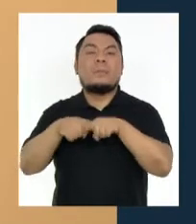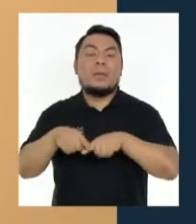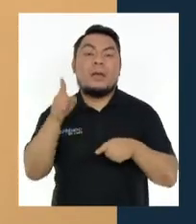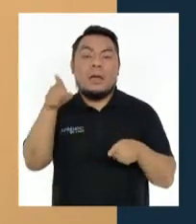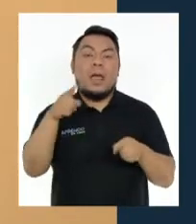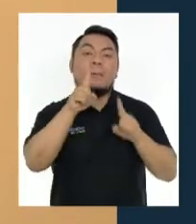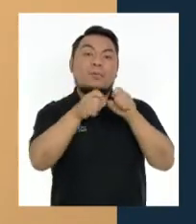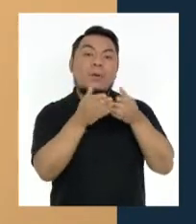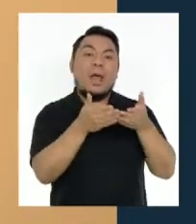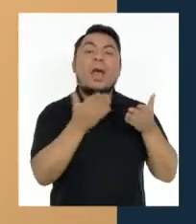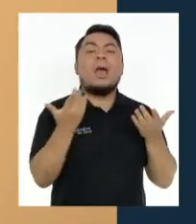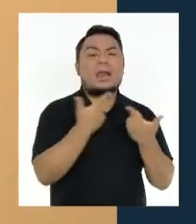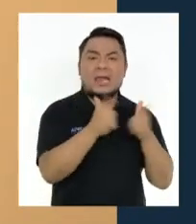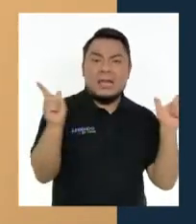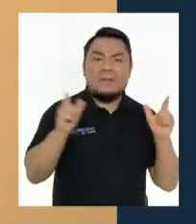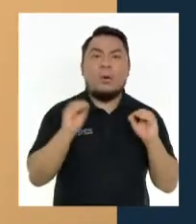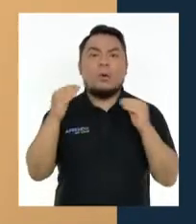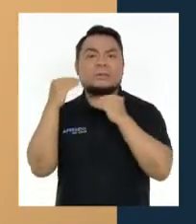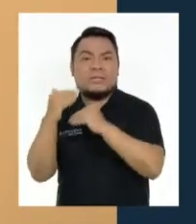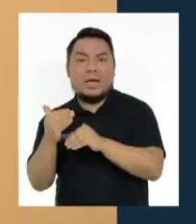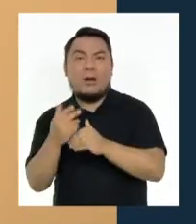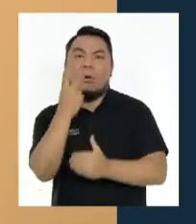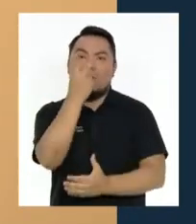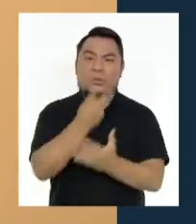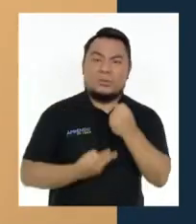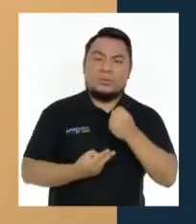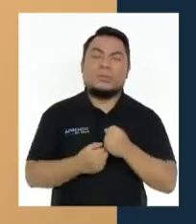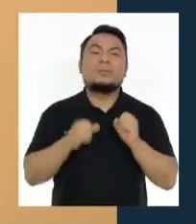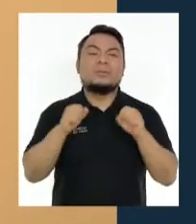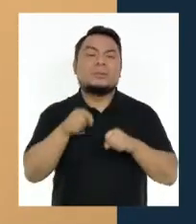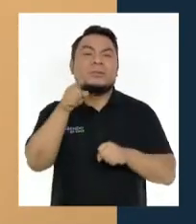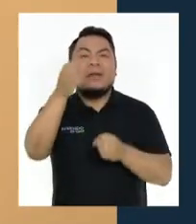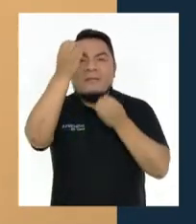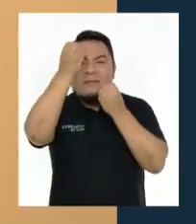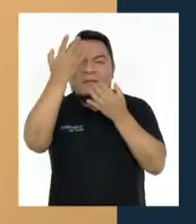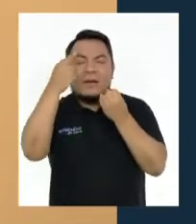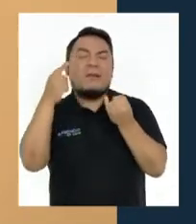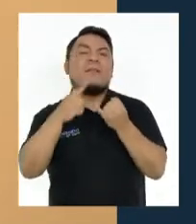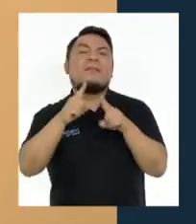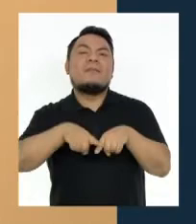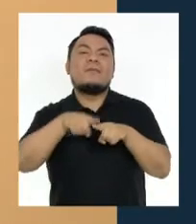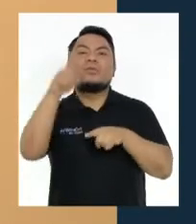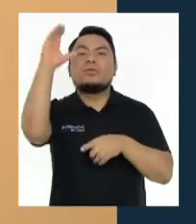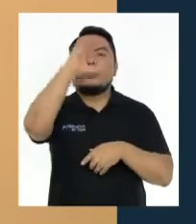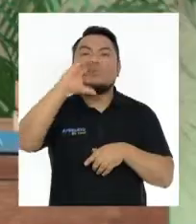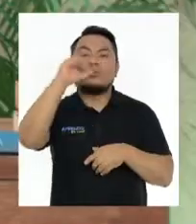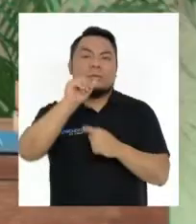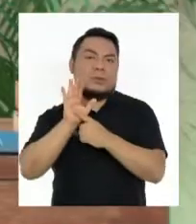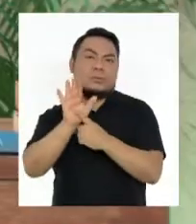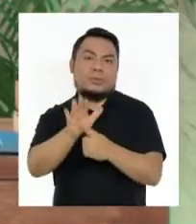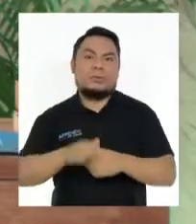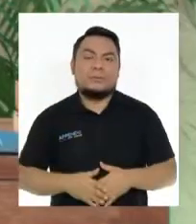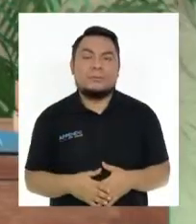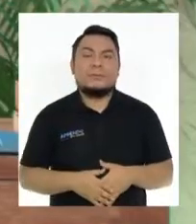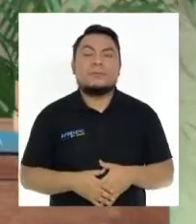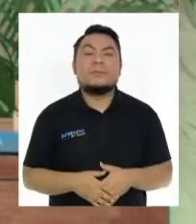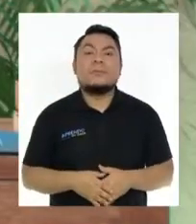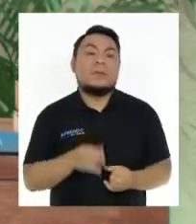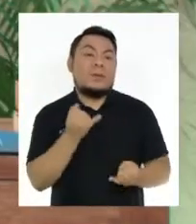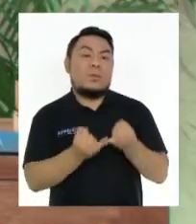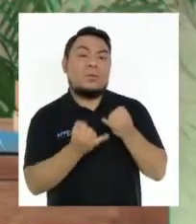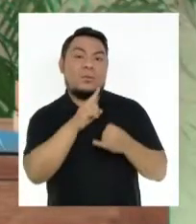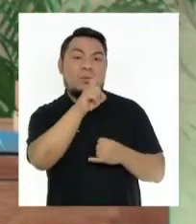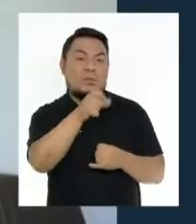abierta, cerrada o mixta, es decir, del tipo de información que buscas graficar. Una última pregunta.